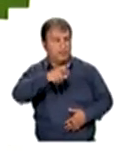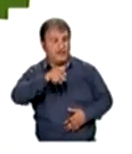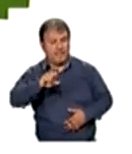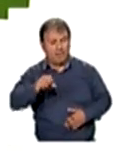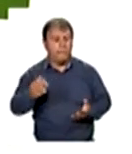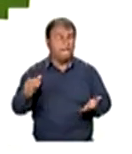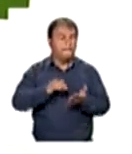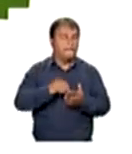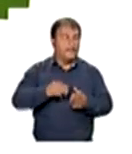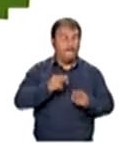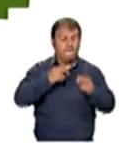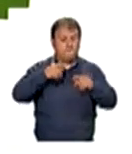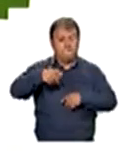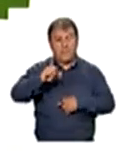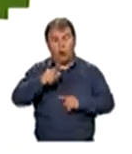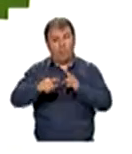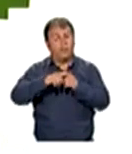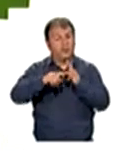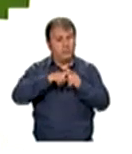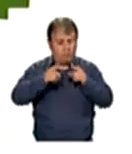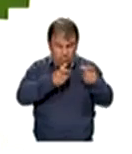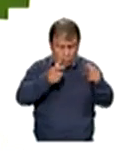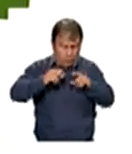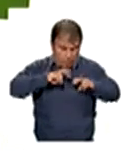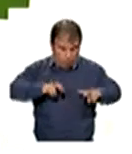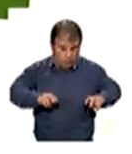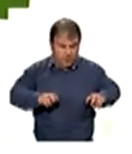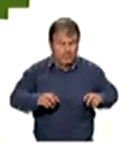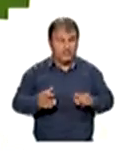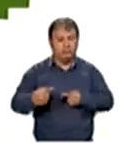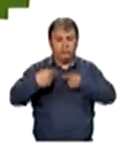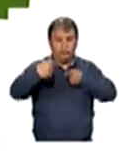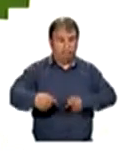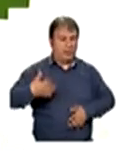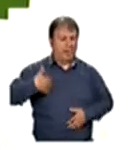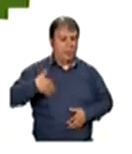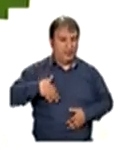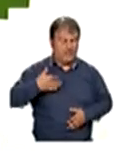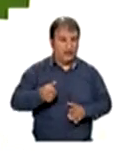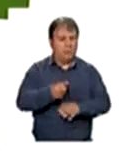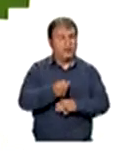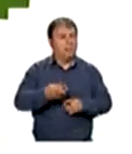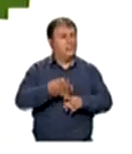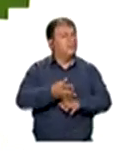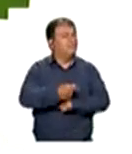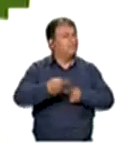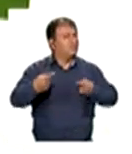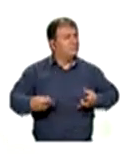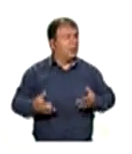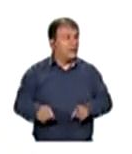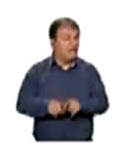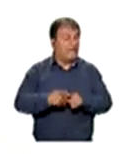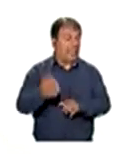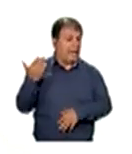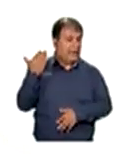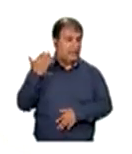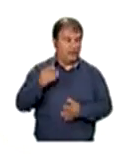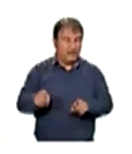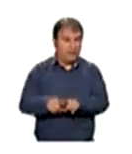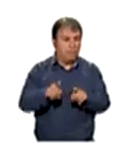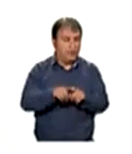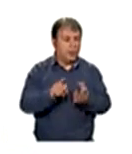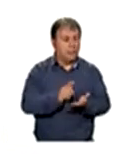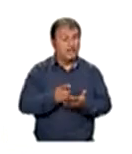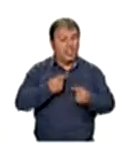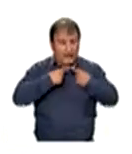Paolo Guerrero dio positivo en el control de doping tras el partido con Argentina por las eliminatorias. Este fue el primer tuit que leímos hace unos instantes y con el que se da